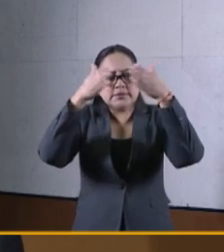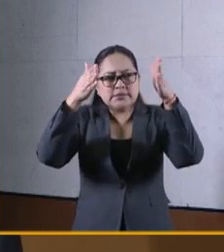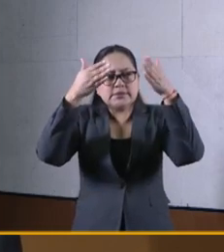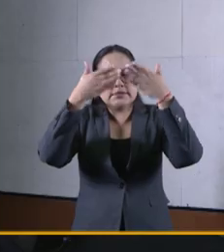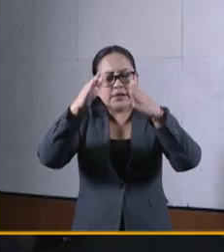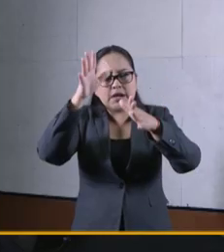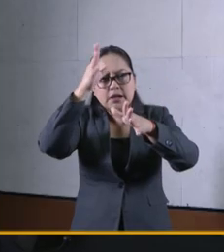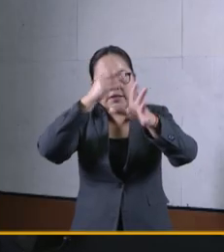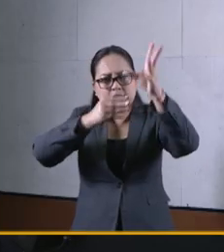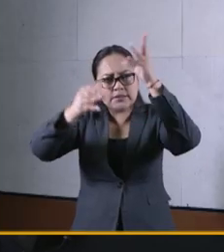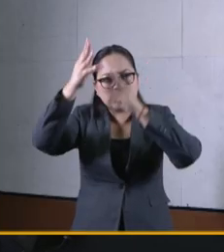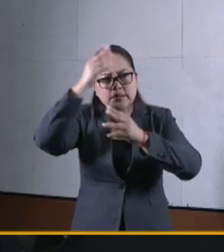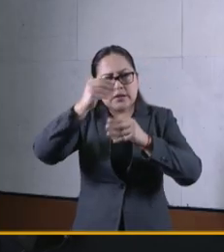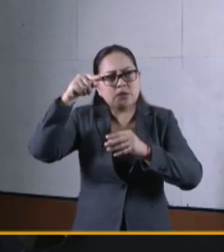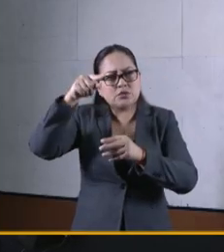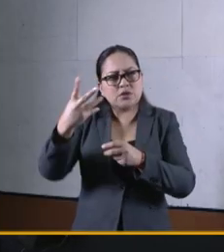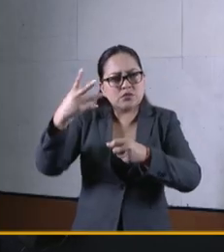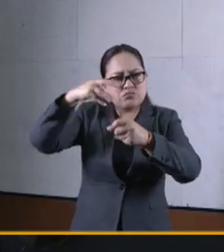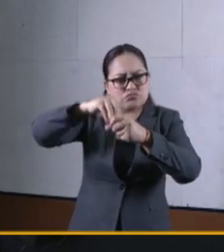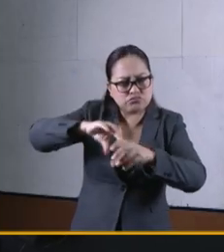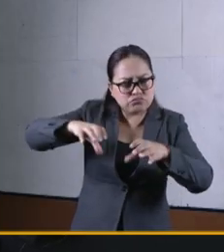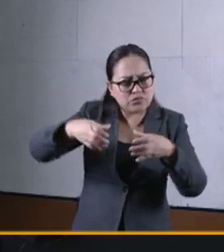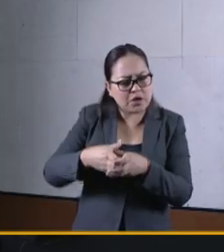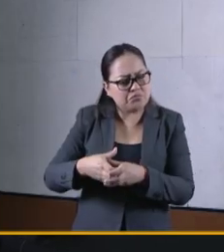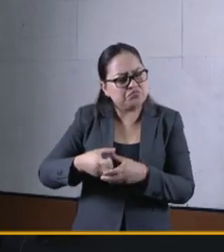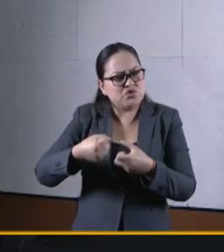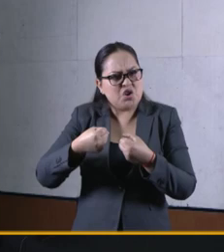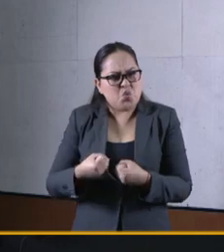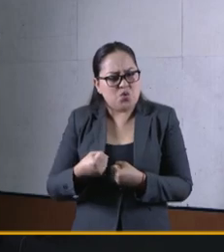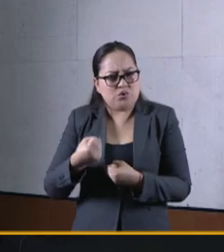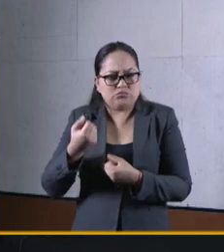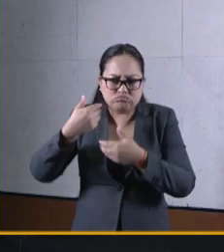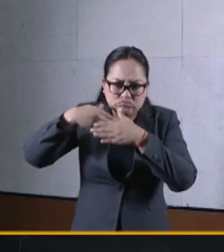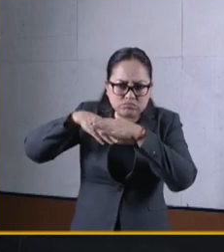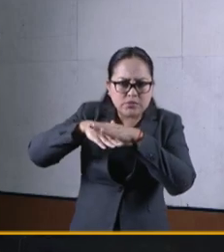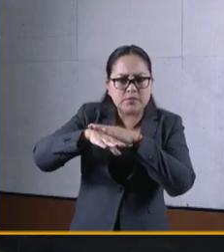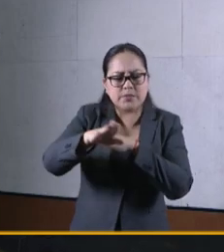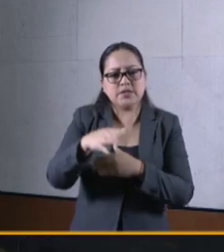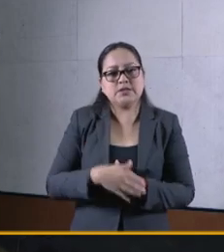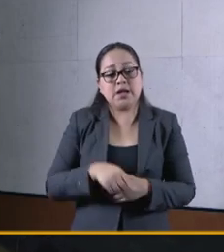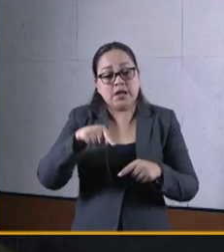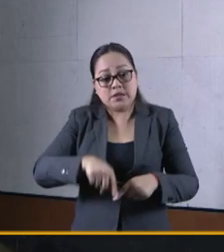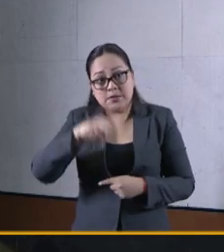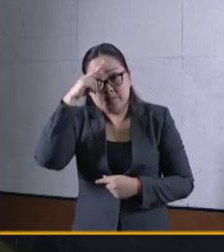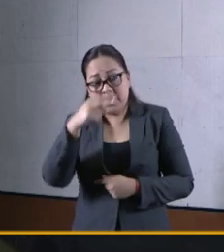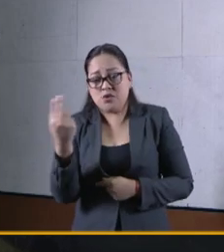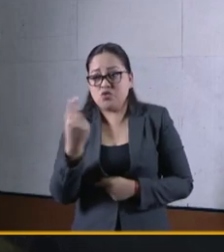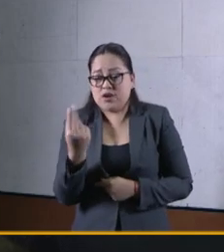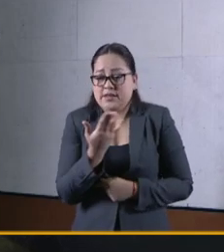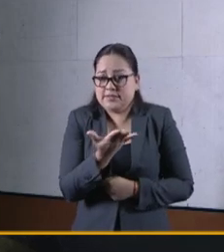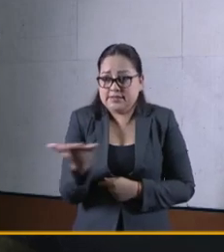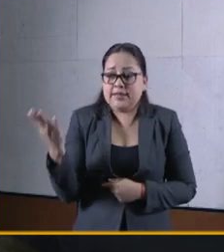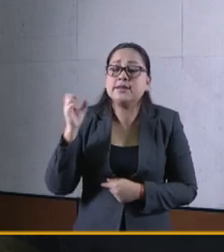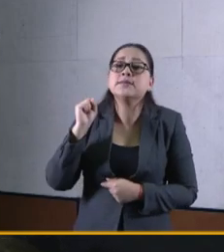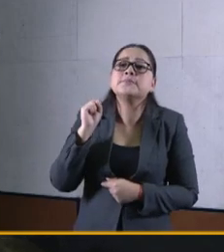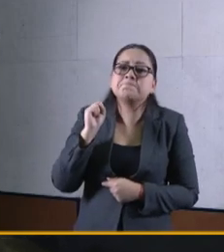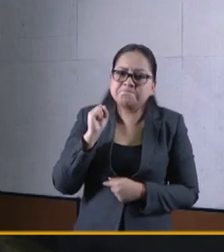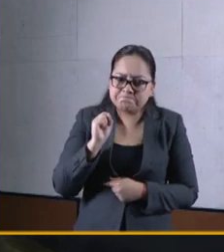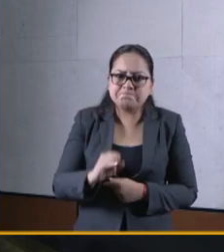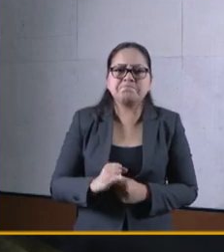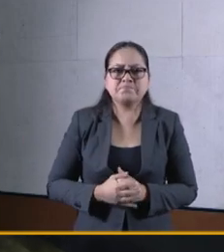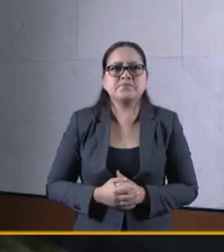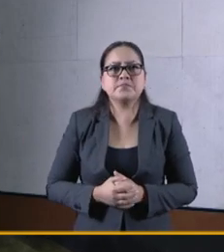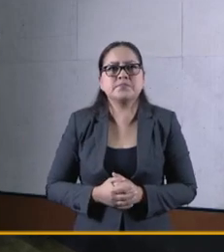summers hans con decisión en él méxico los necesita efectivamente así